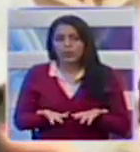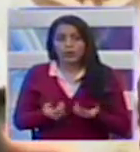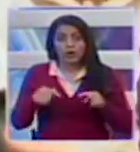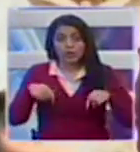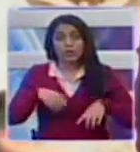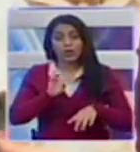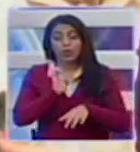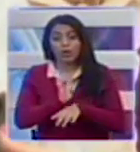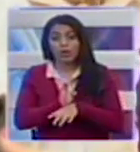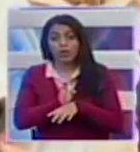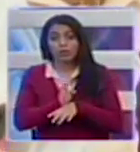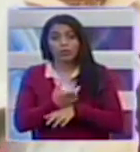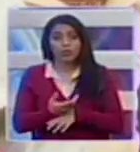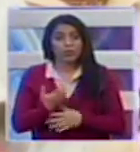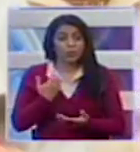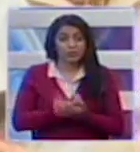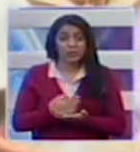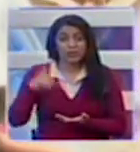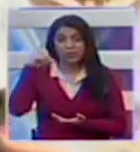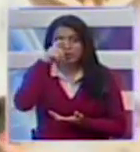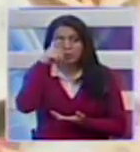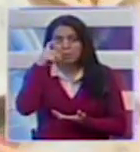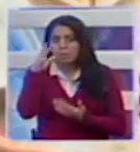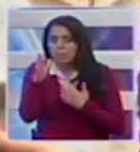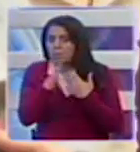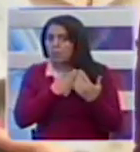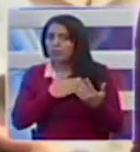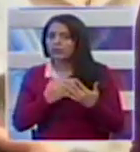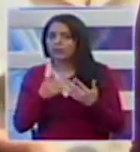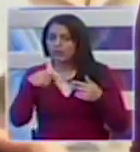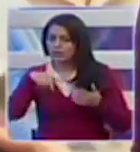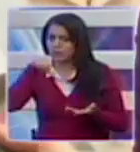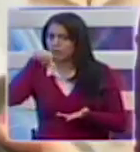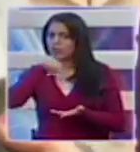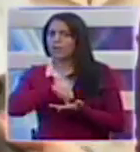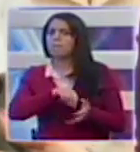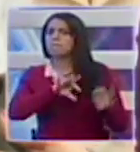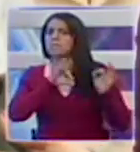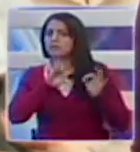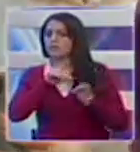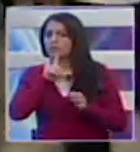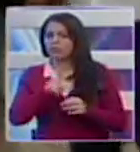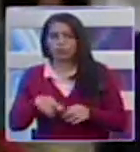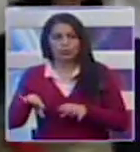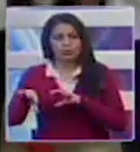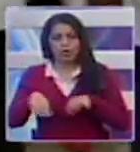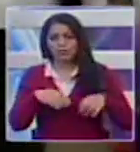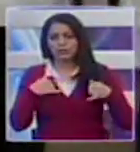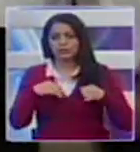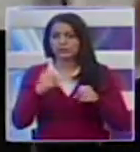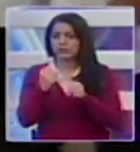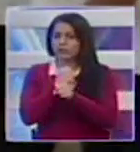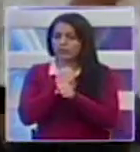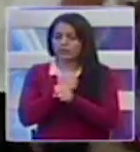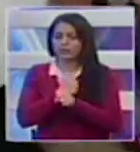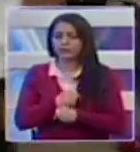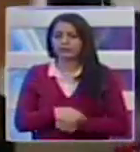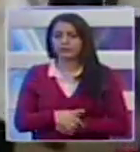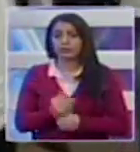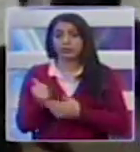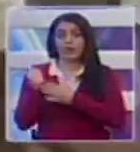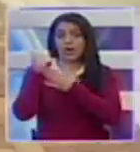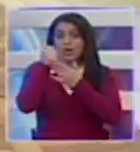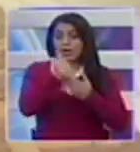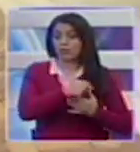esta ciudad no hay un empleado impago, un contratista impago, una obra parada. Agregó que este tipo de obras ayudan